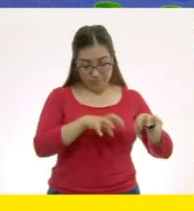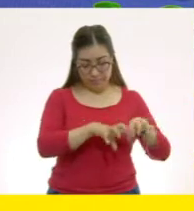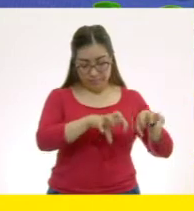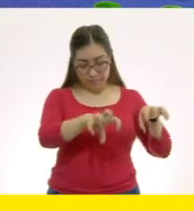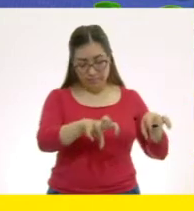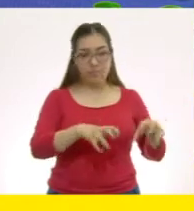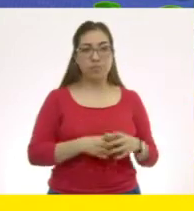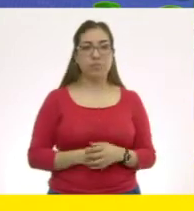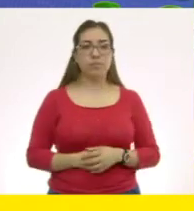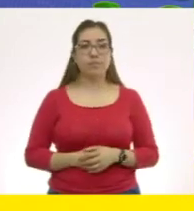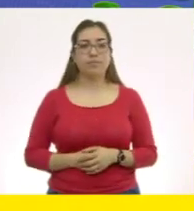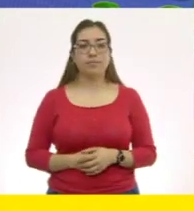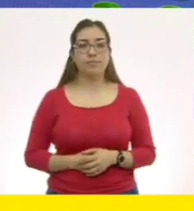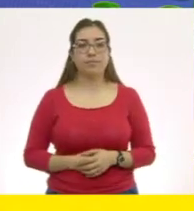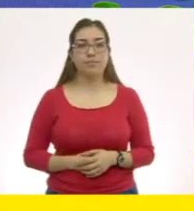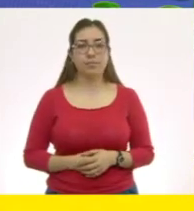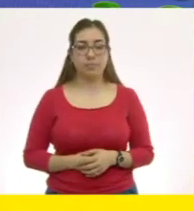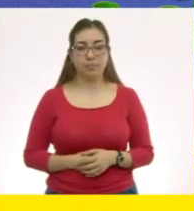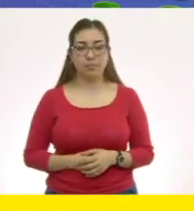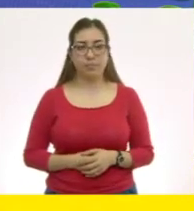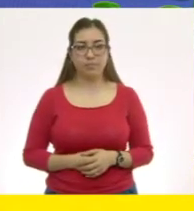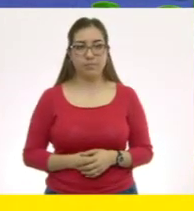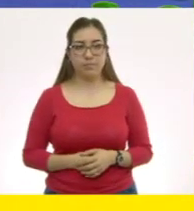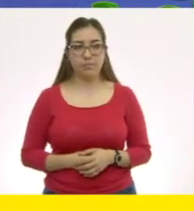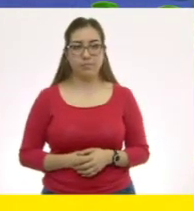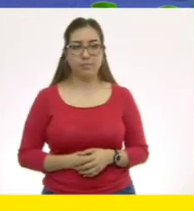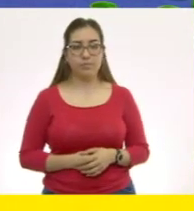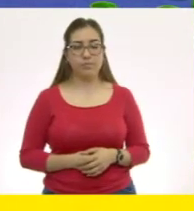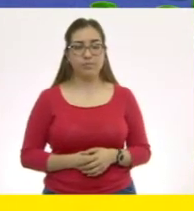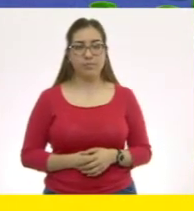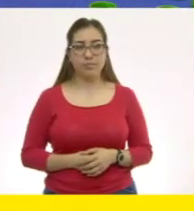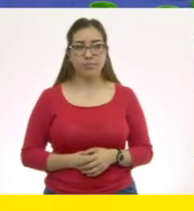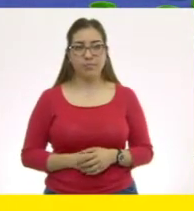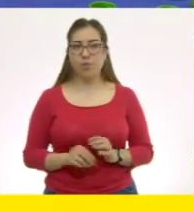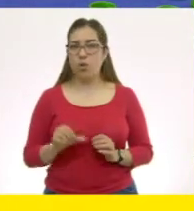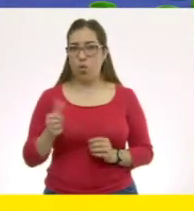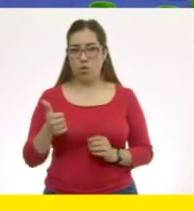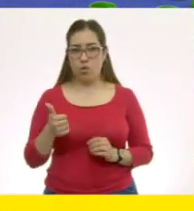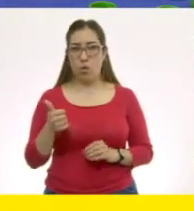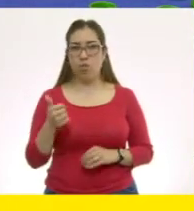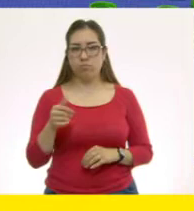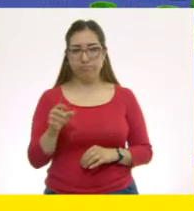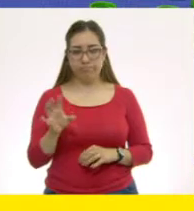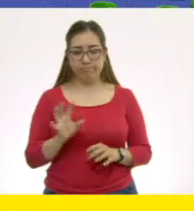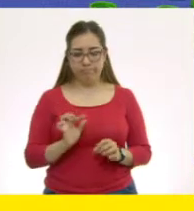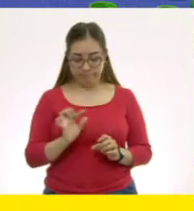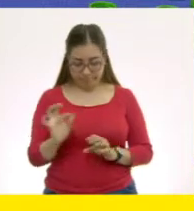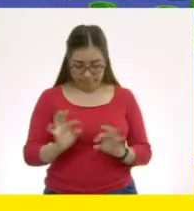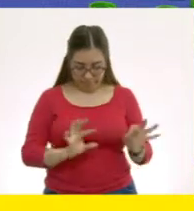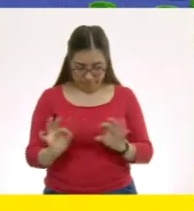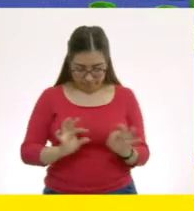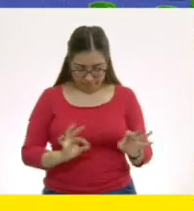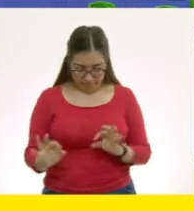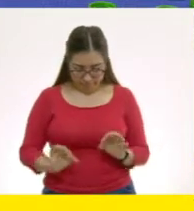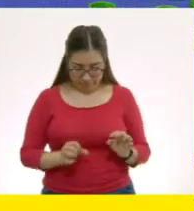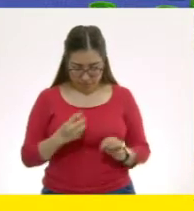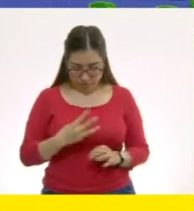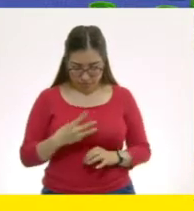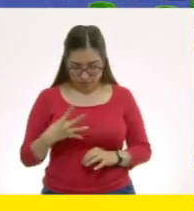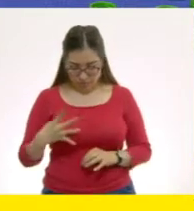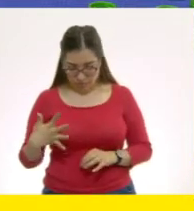me quedan otro montoncito de 5 fichas. Vamos a hacer una vez más lo mismo.